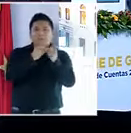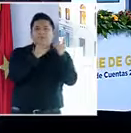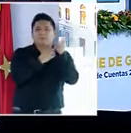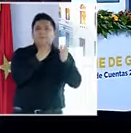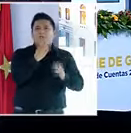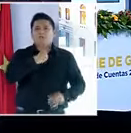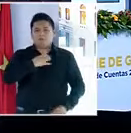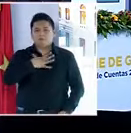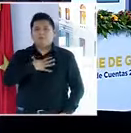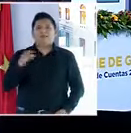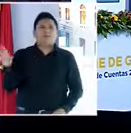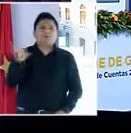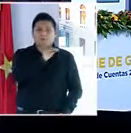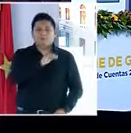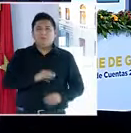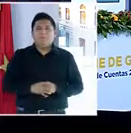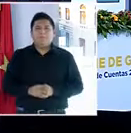Todos.